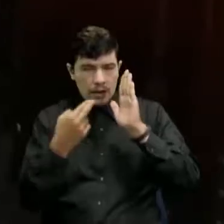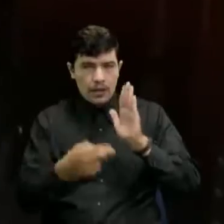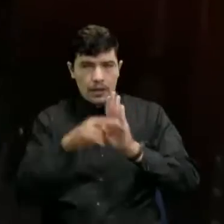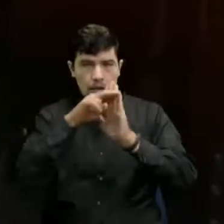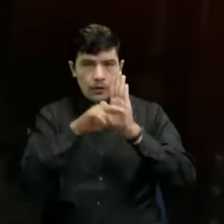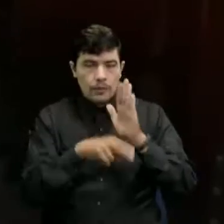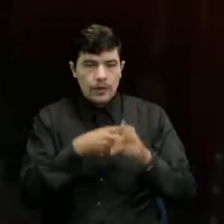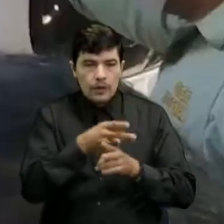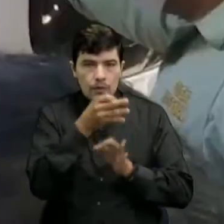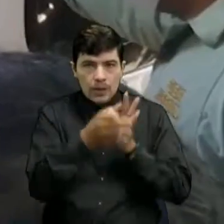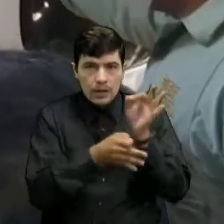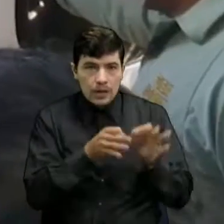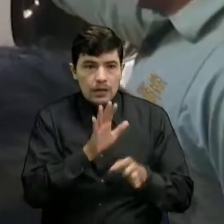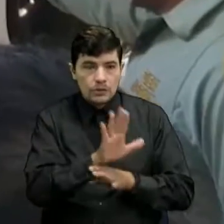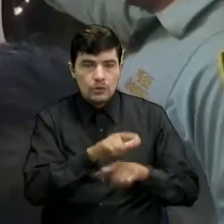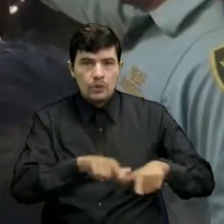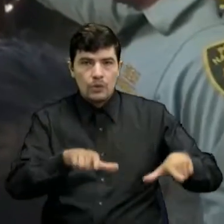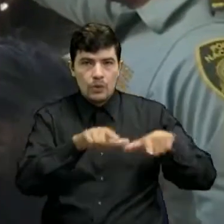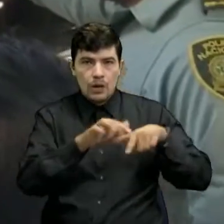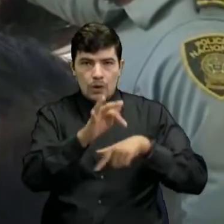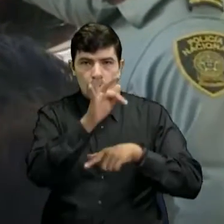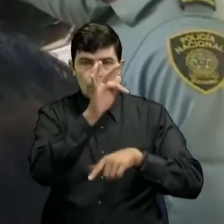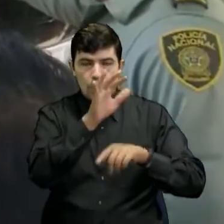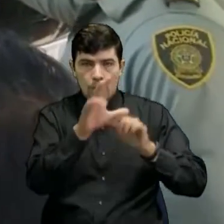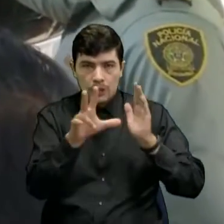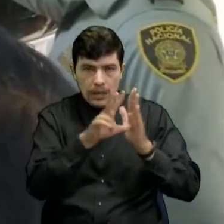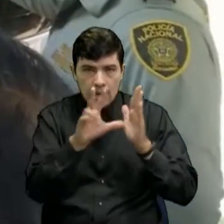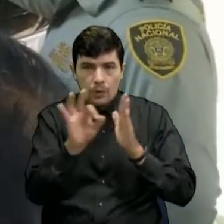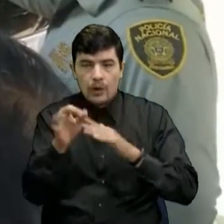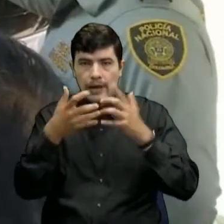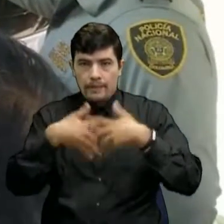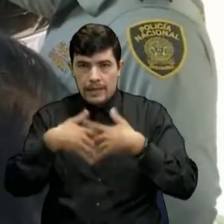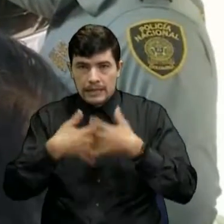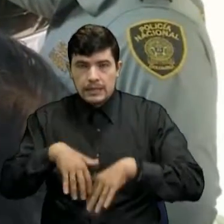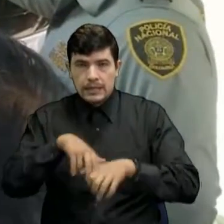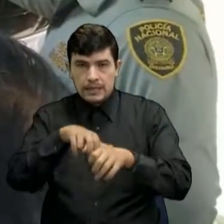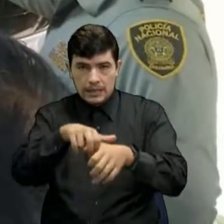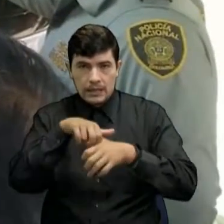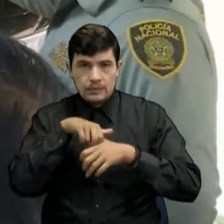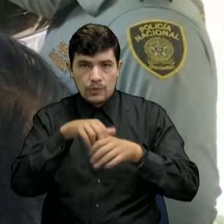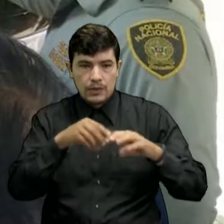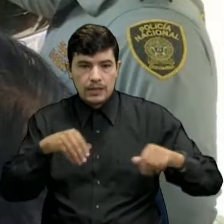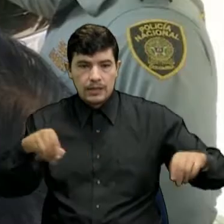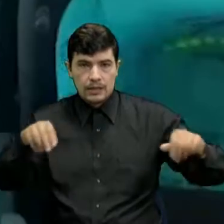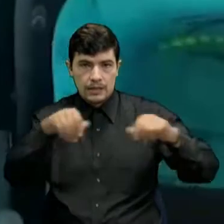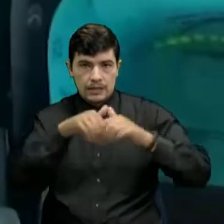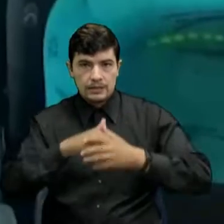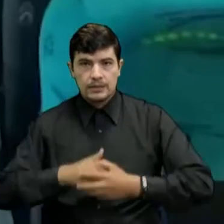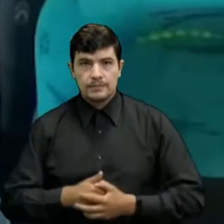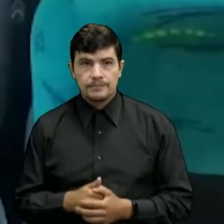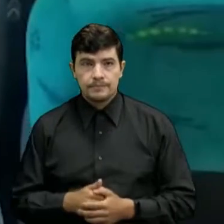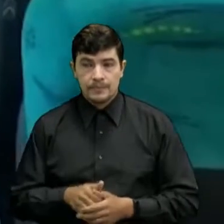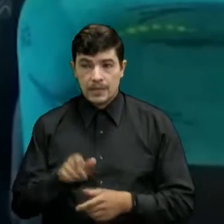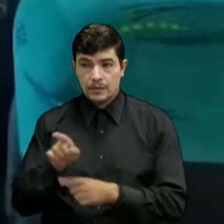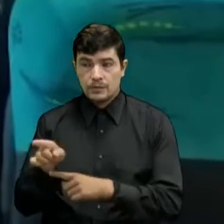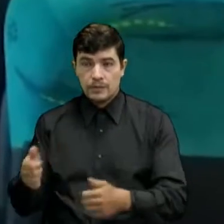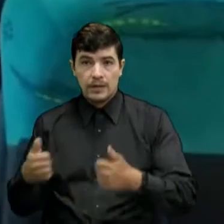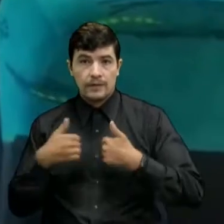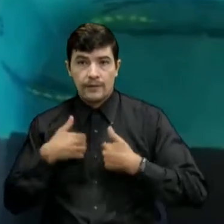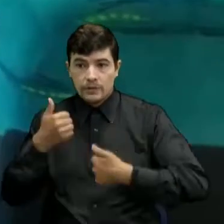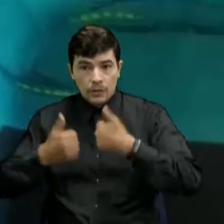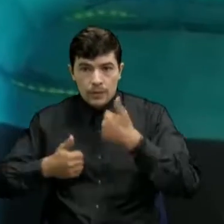de bioseguridad a hoteles y empresas de transporte terrestre por parte de la Policía Metropolitana de Cúcuta. Bueno, el beneficio es de